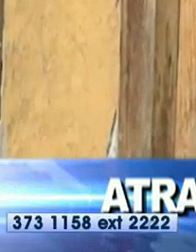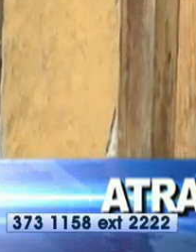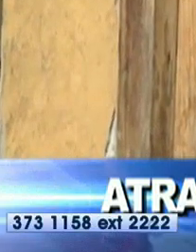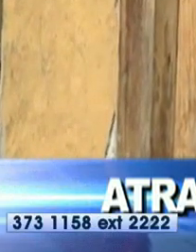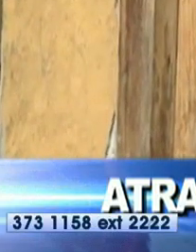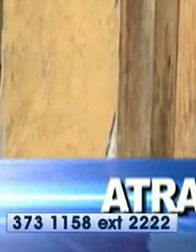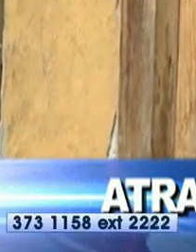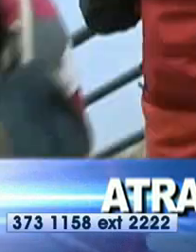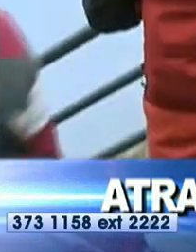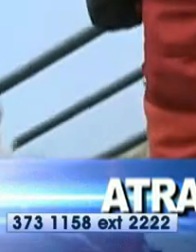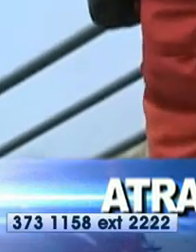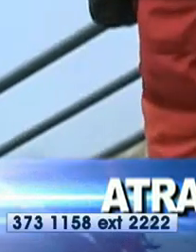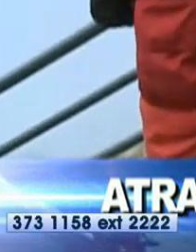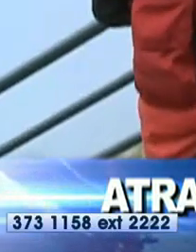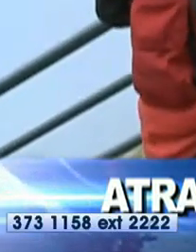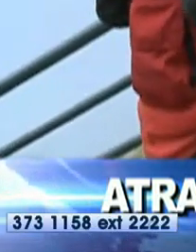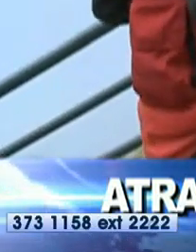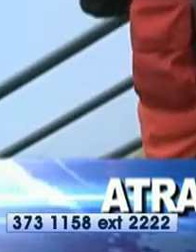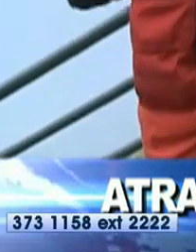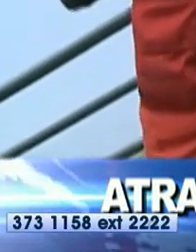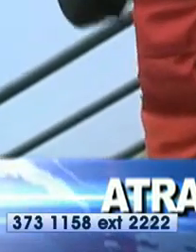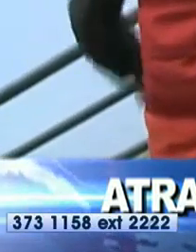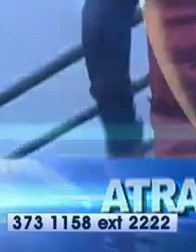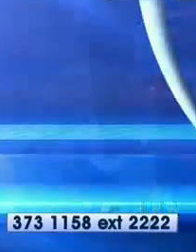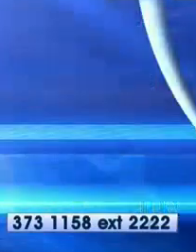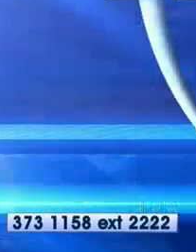los escombros.